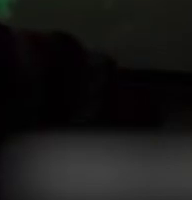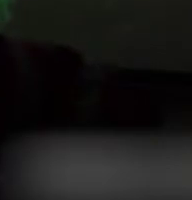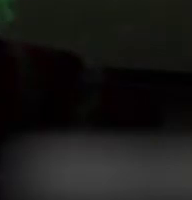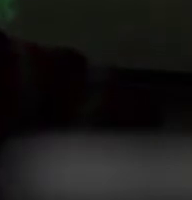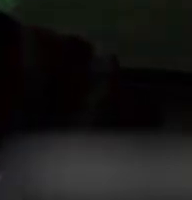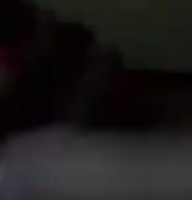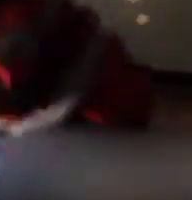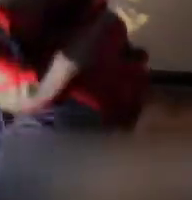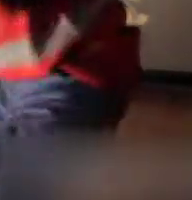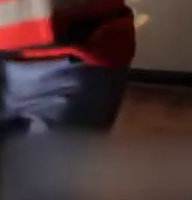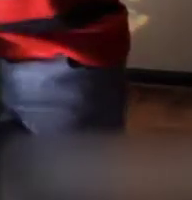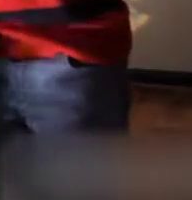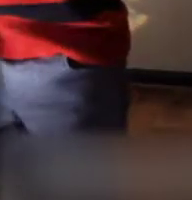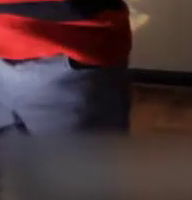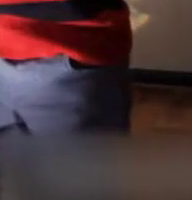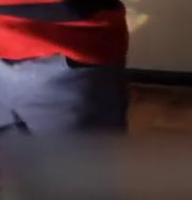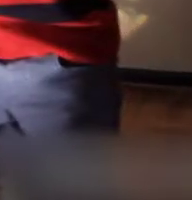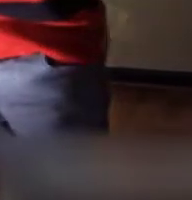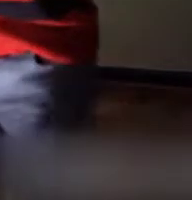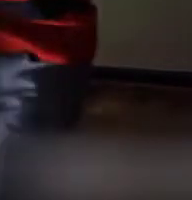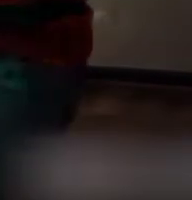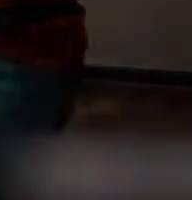Tu cuarto se ve verde.